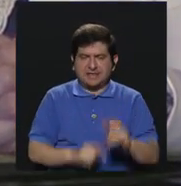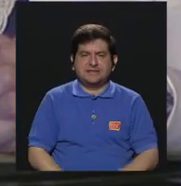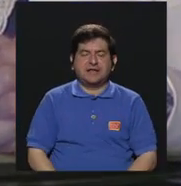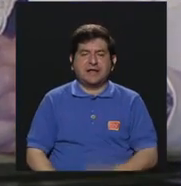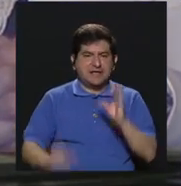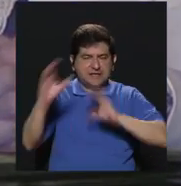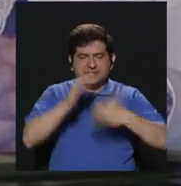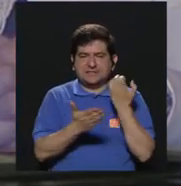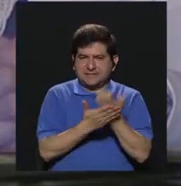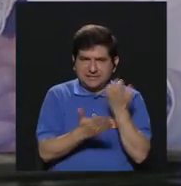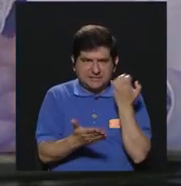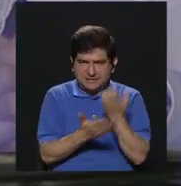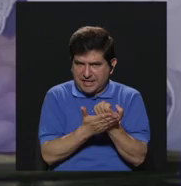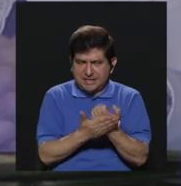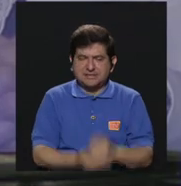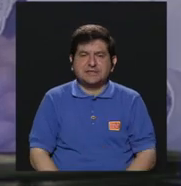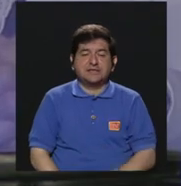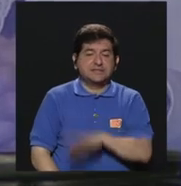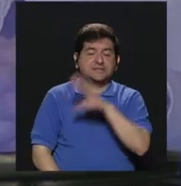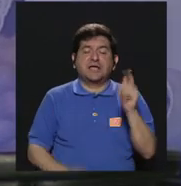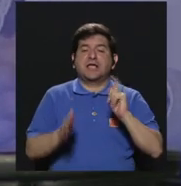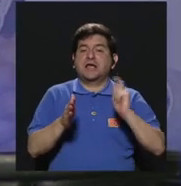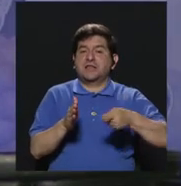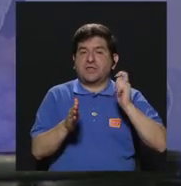Ciencias Económicas y Derecho.